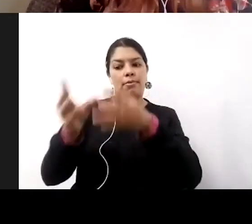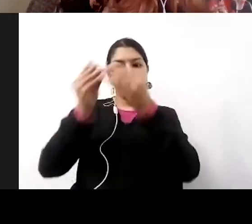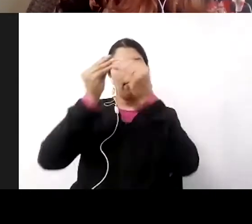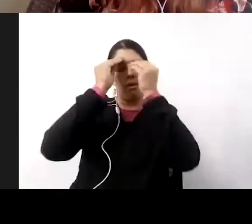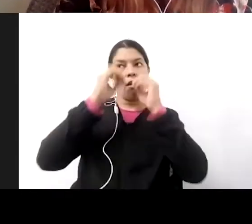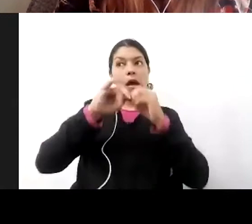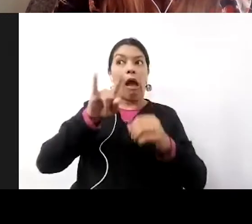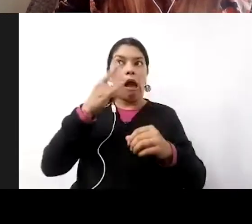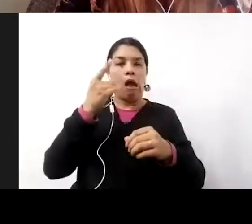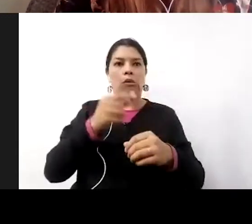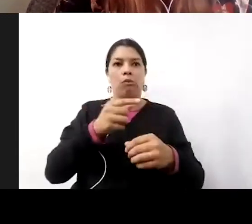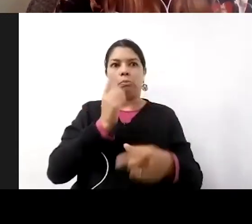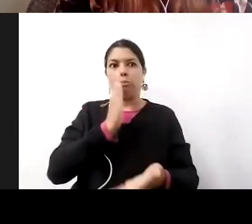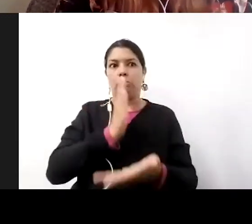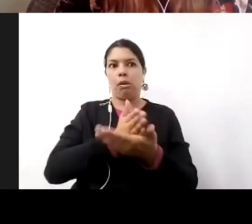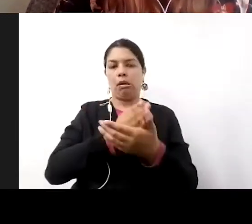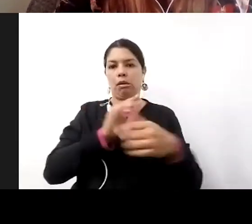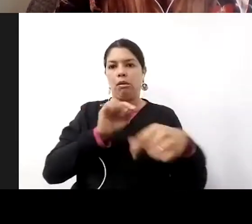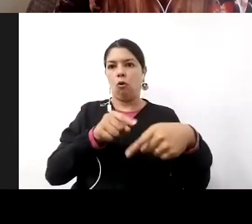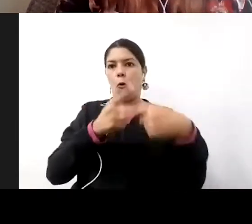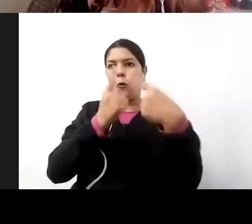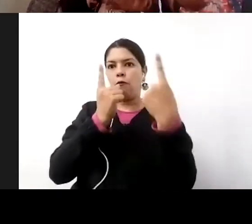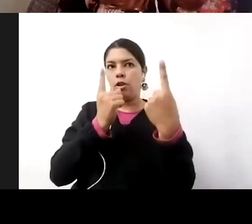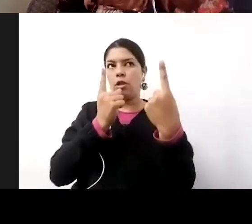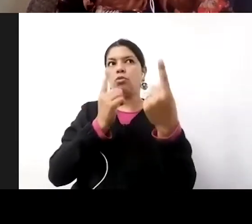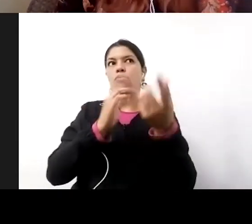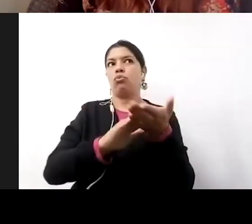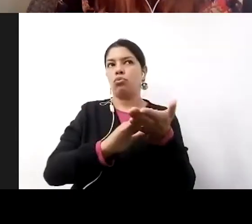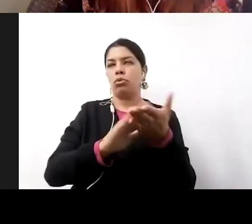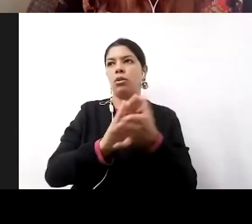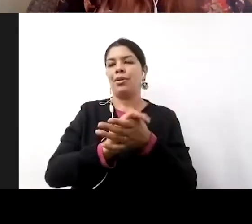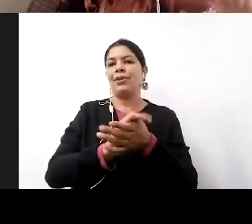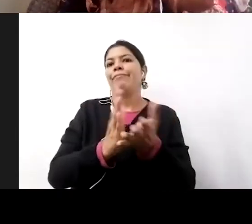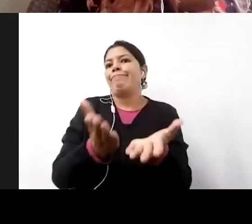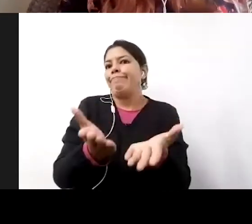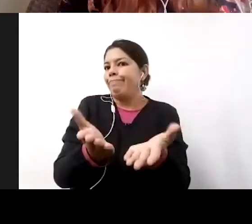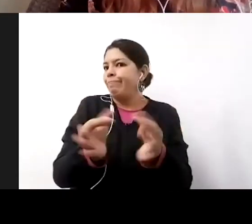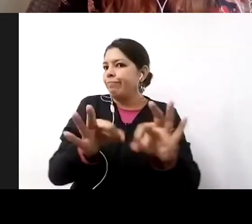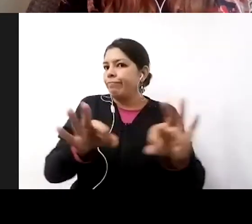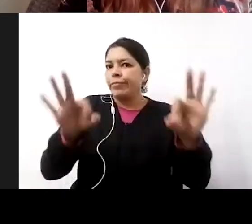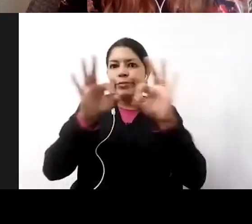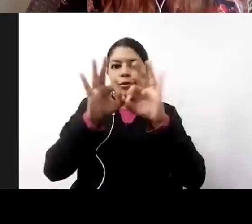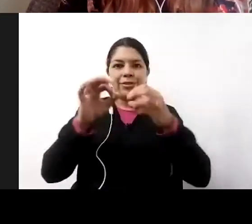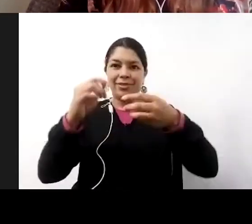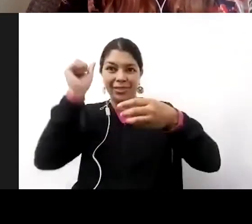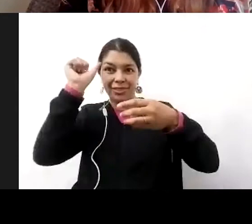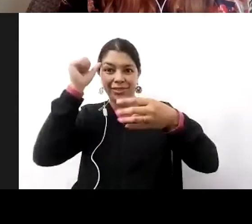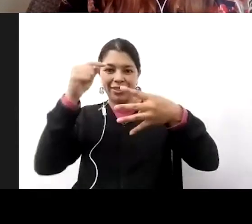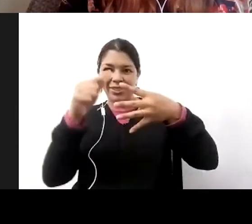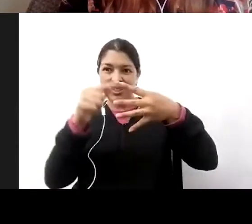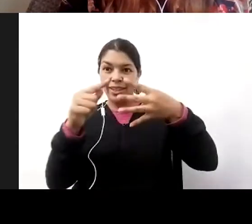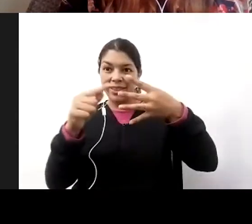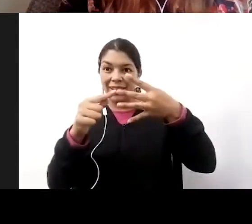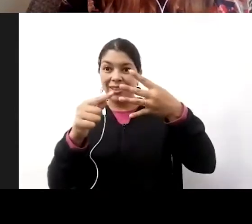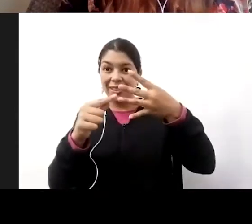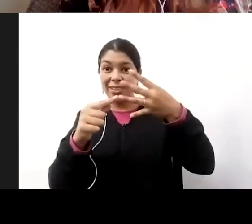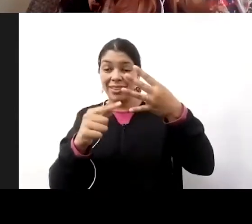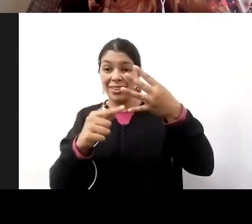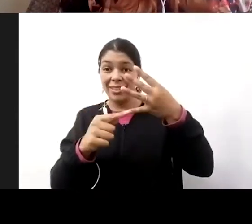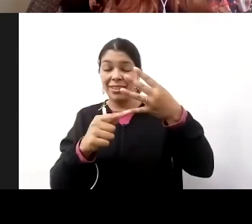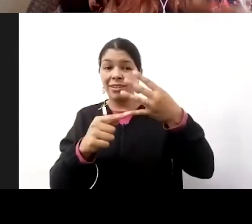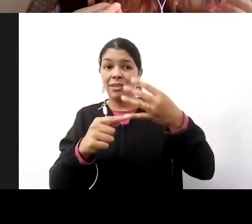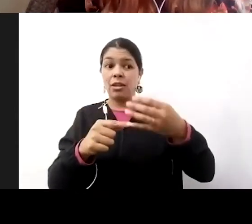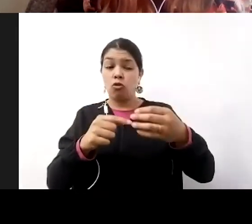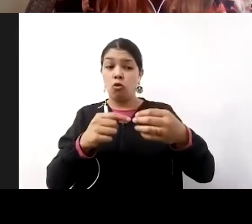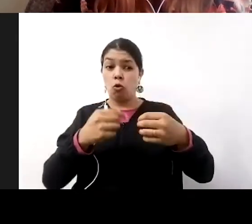presentan. Por eso conocernos a nosotros mismos desde esos 4 autoesquemas de los que hablaban Olga y Wilfer hace un momento,